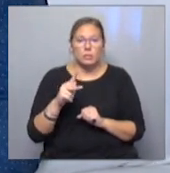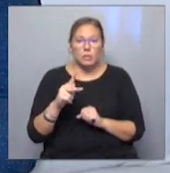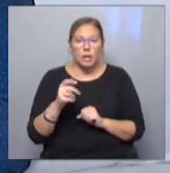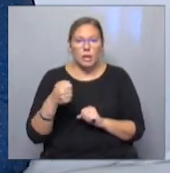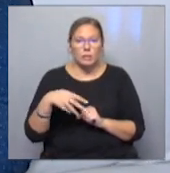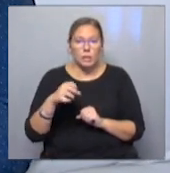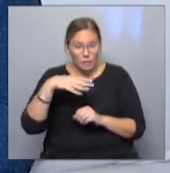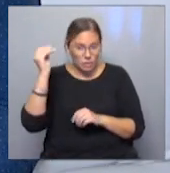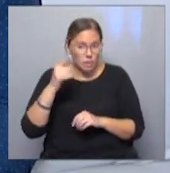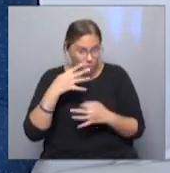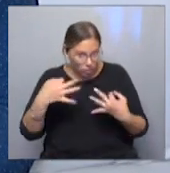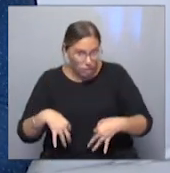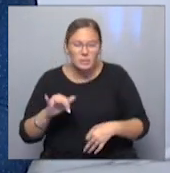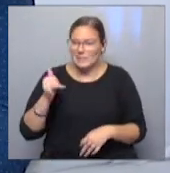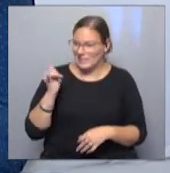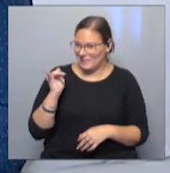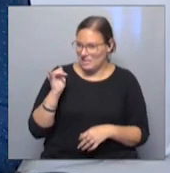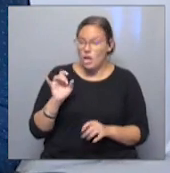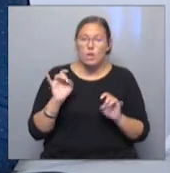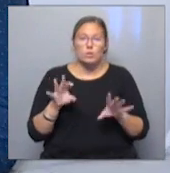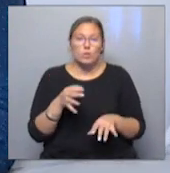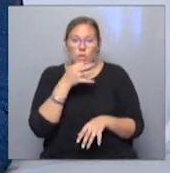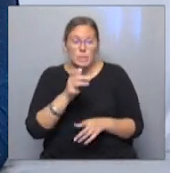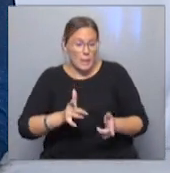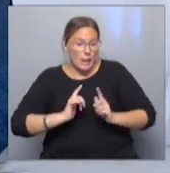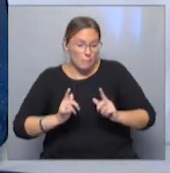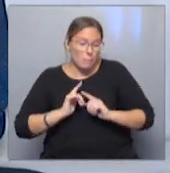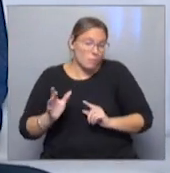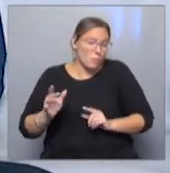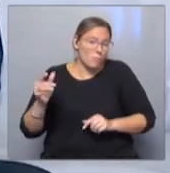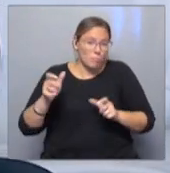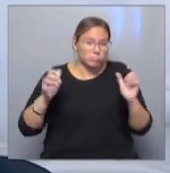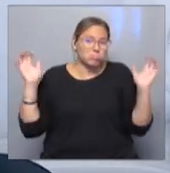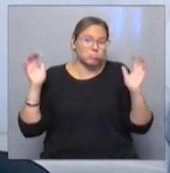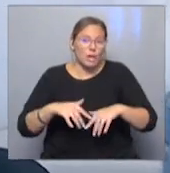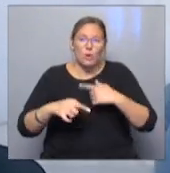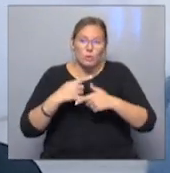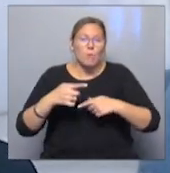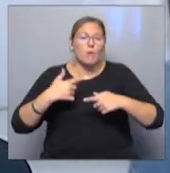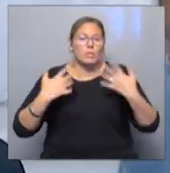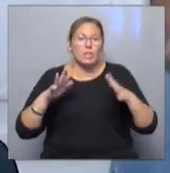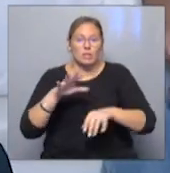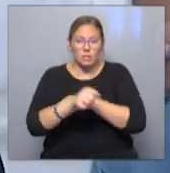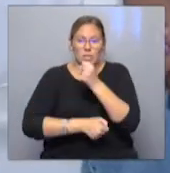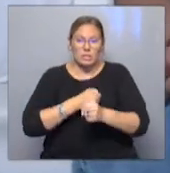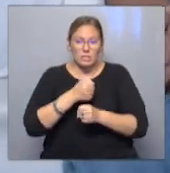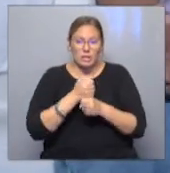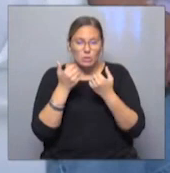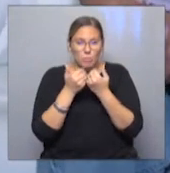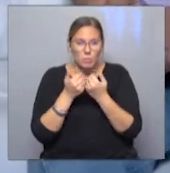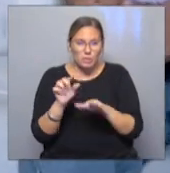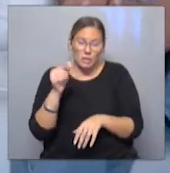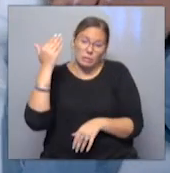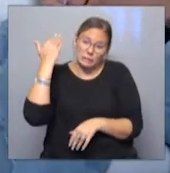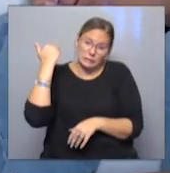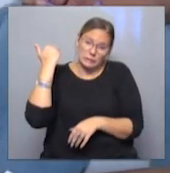¿está bien? Así que bueno, nada, resta solamente decir que los esperamos a todos, que seguimos festejando estos 10 años, que arrancaron hace un